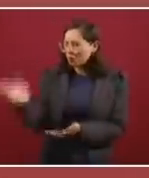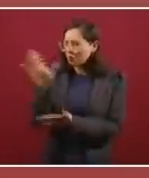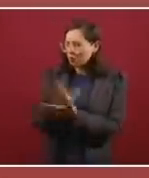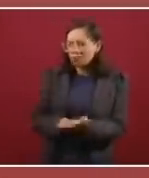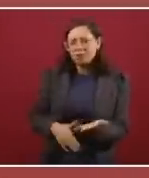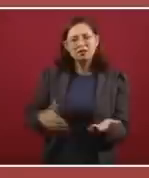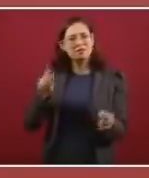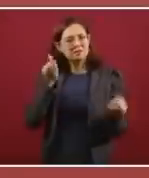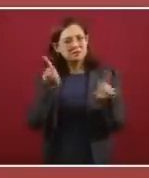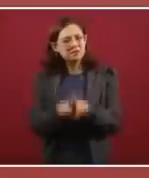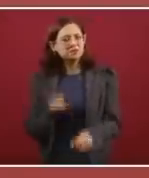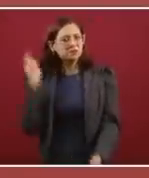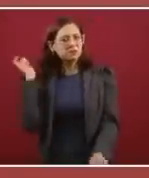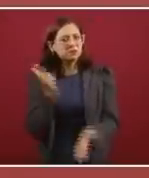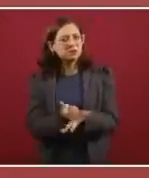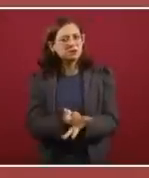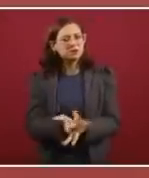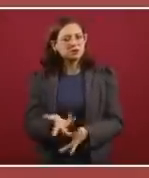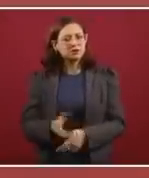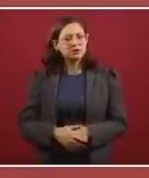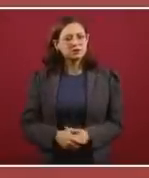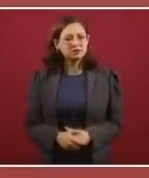pobre.